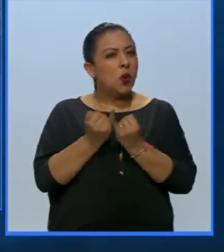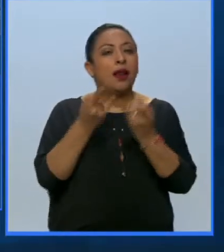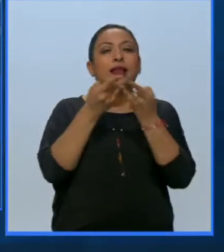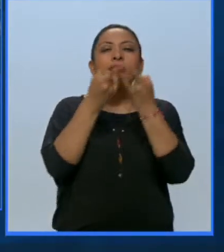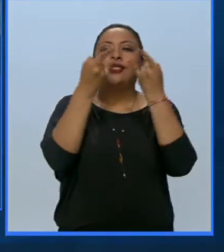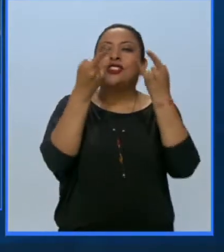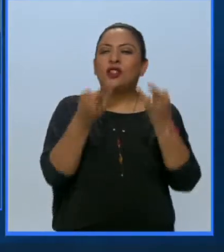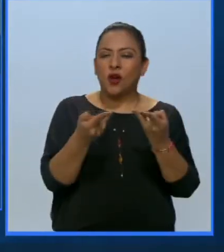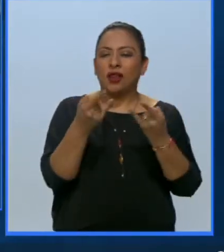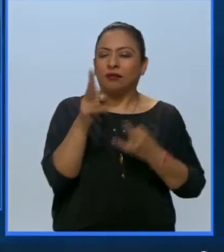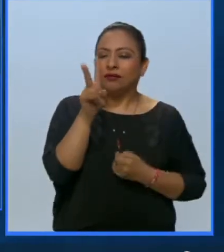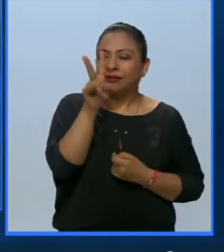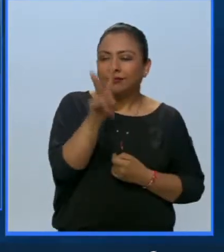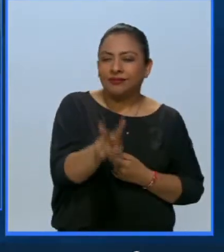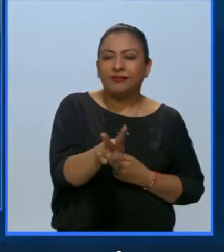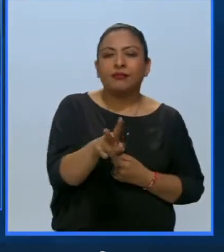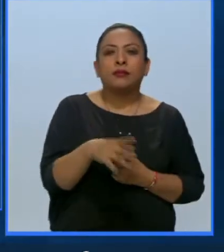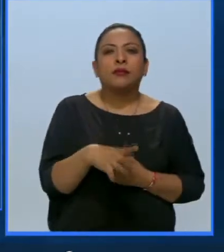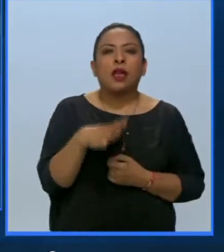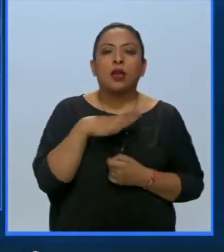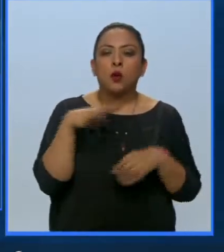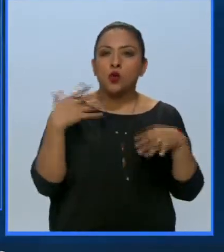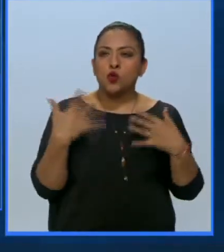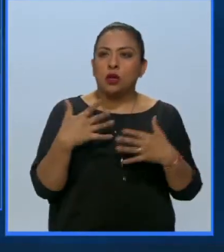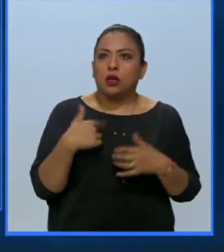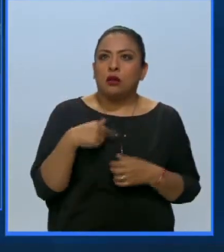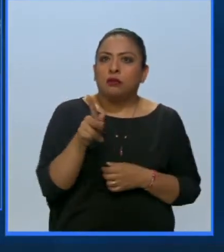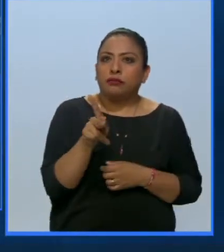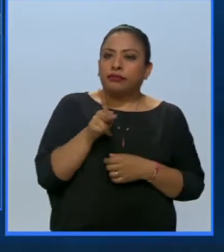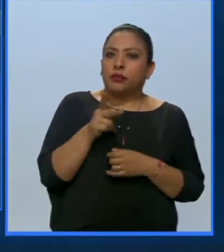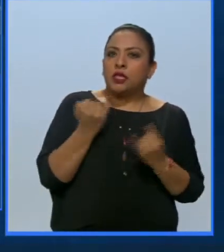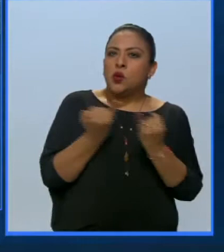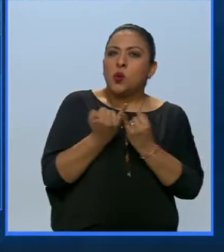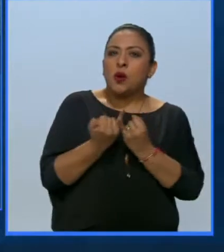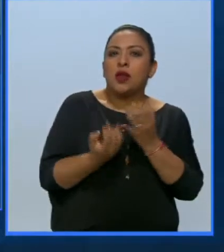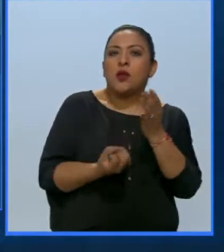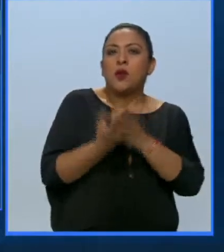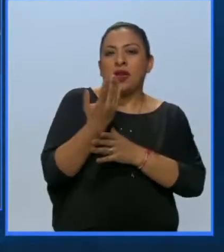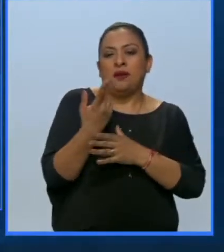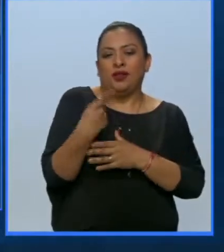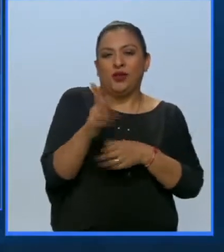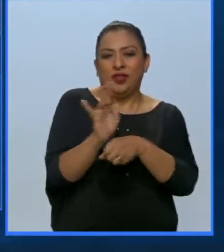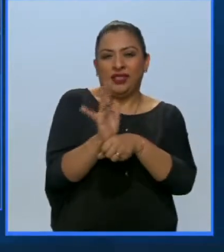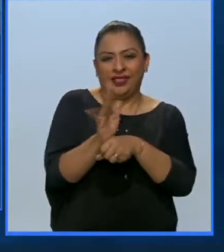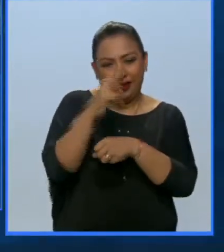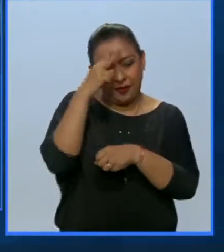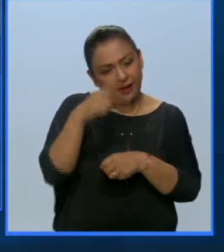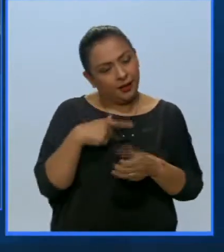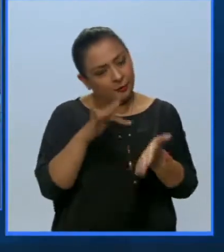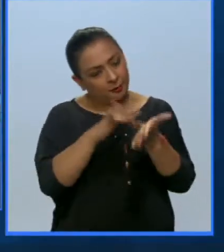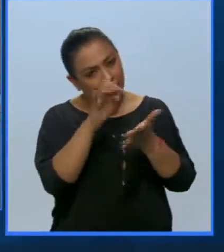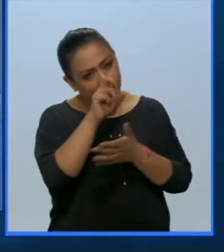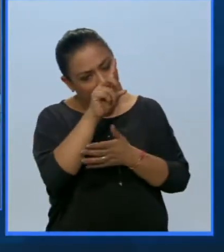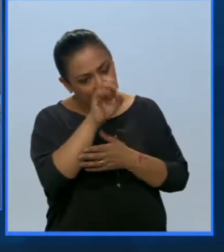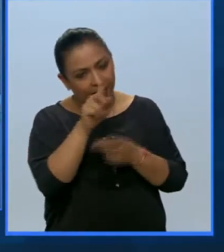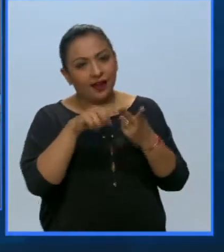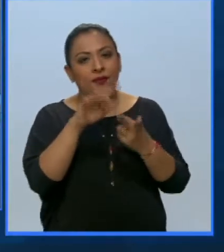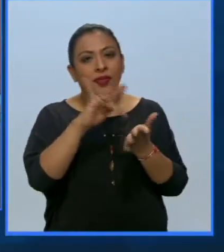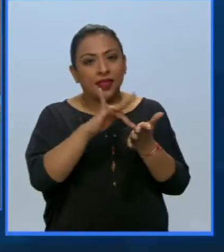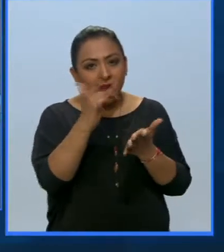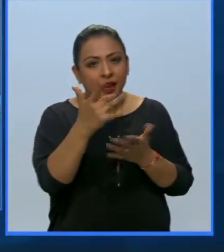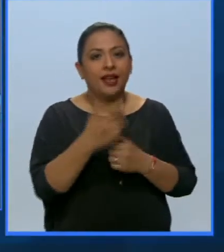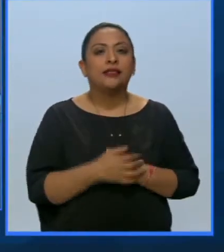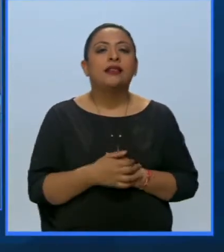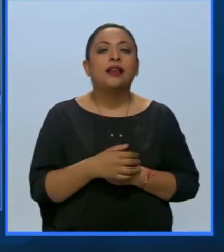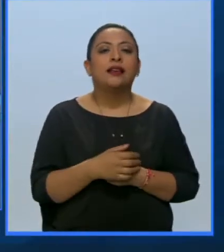particular que es muy que va a pegarle a muchos, porque es historia también reciente del cine mexicano. Muchas gracias, Eder. Muchas gracias a